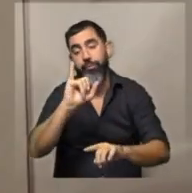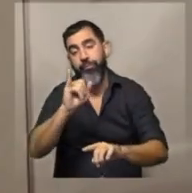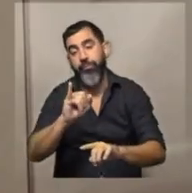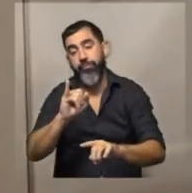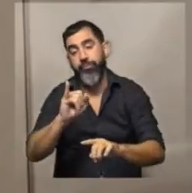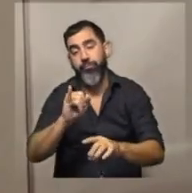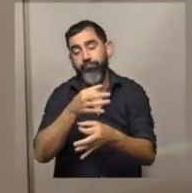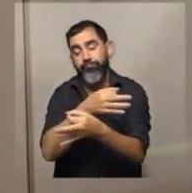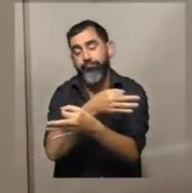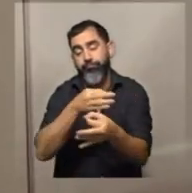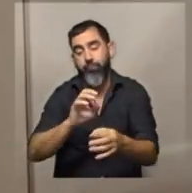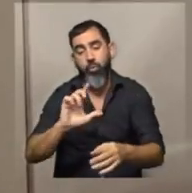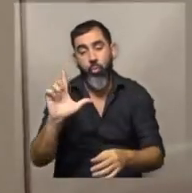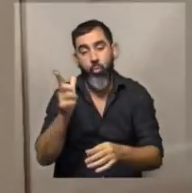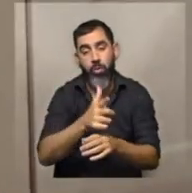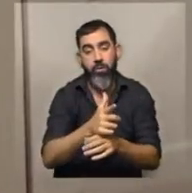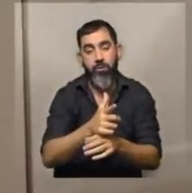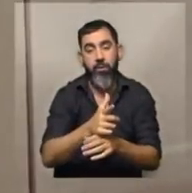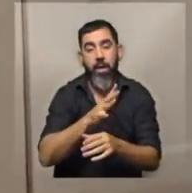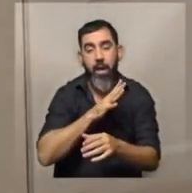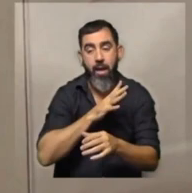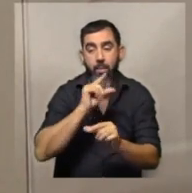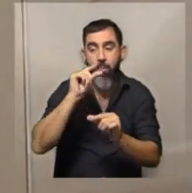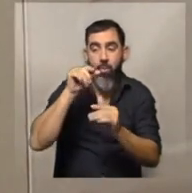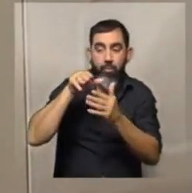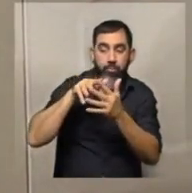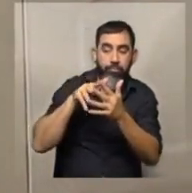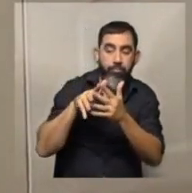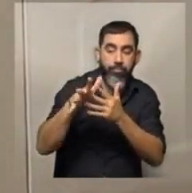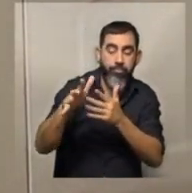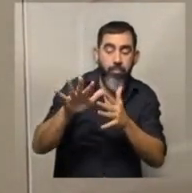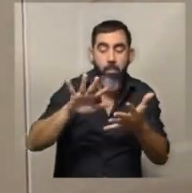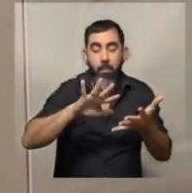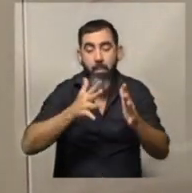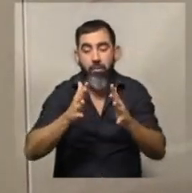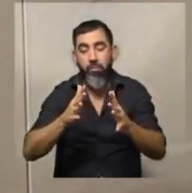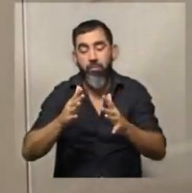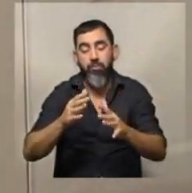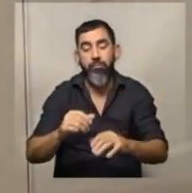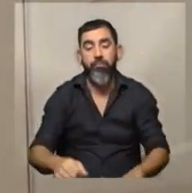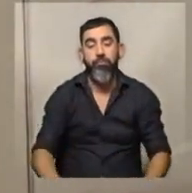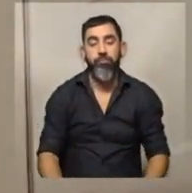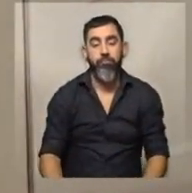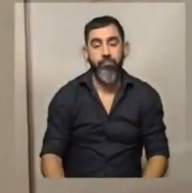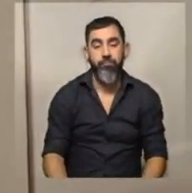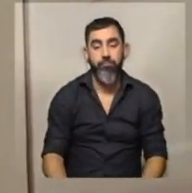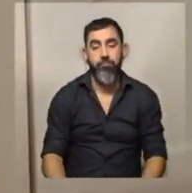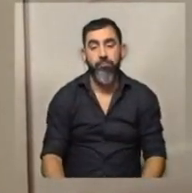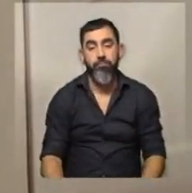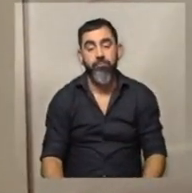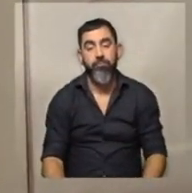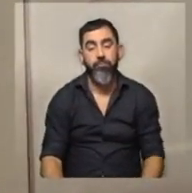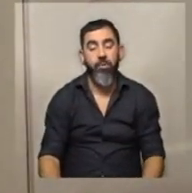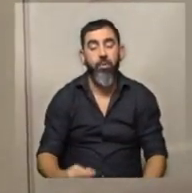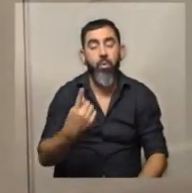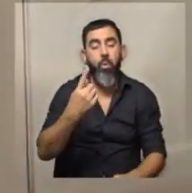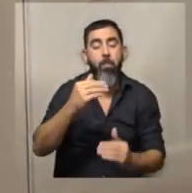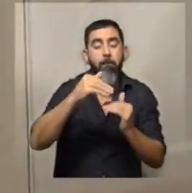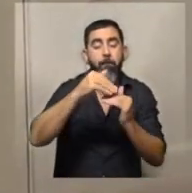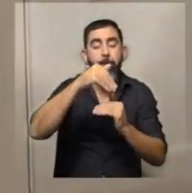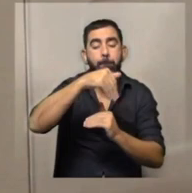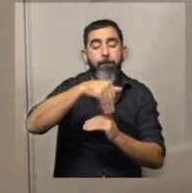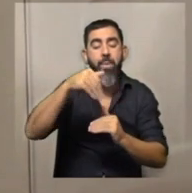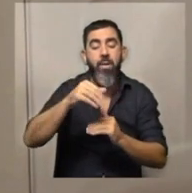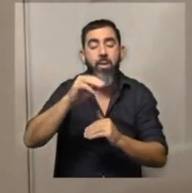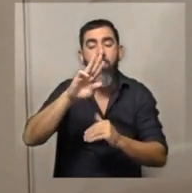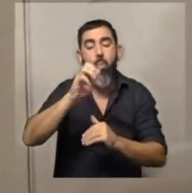es perfecto. Hay una salida de microondas que más o menos creo que es del orden de 1 miliwatt por centímetro